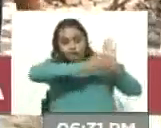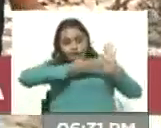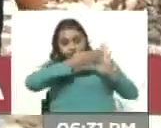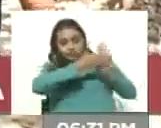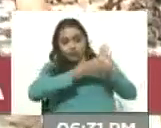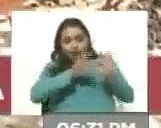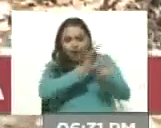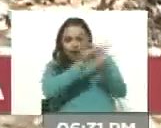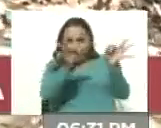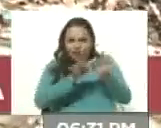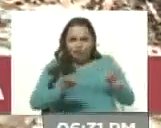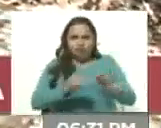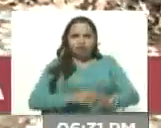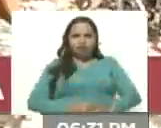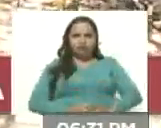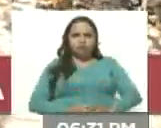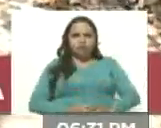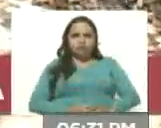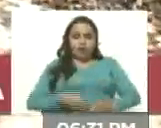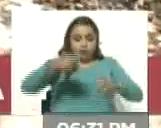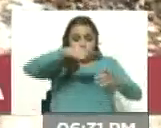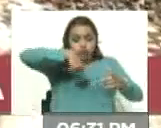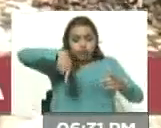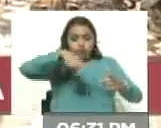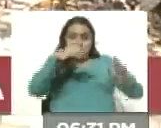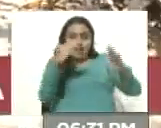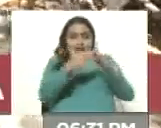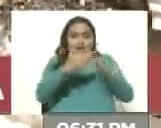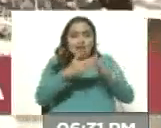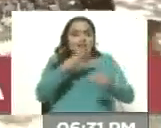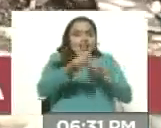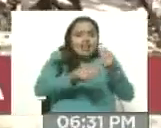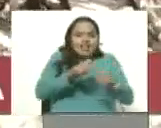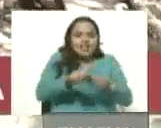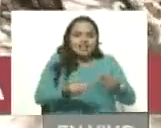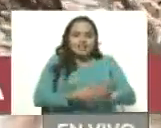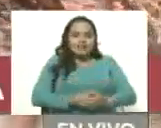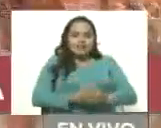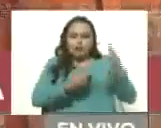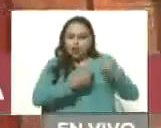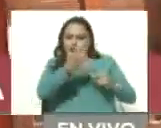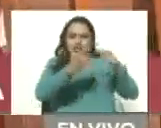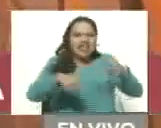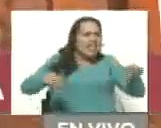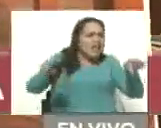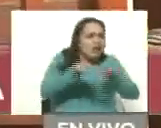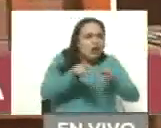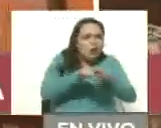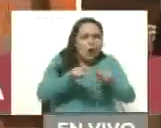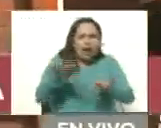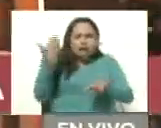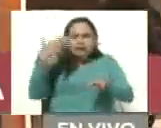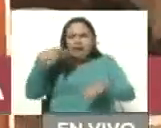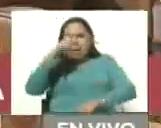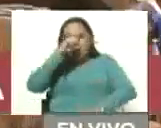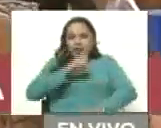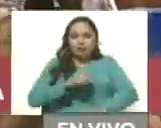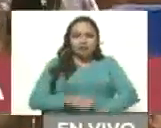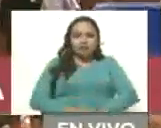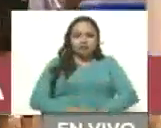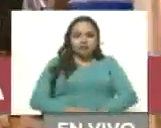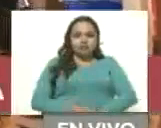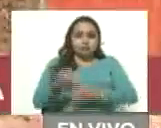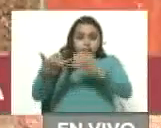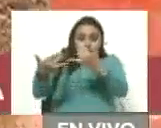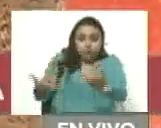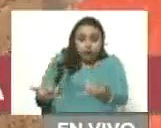los elementos que rodean la casa ellos van a parar para construirse tan actual como eran en la época ahora los